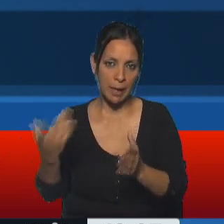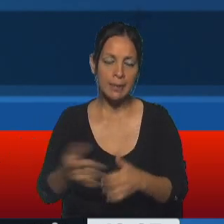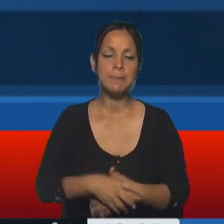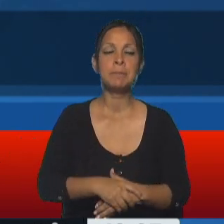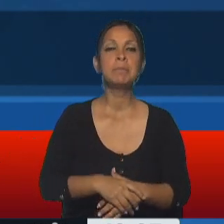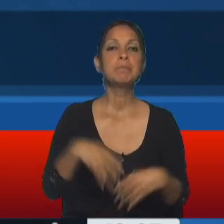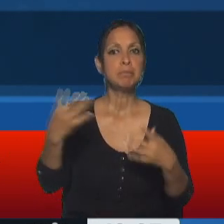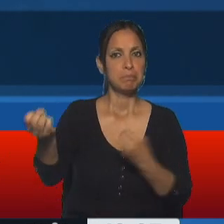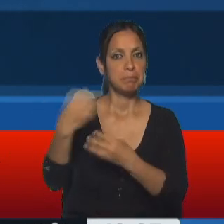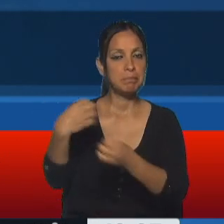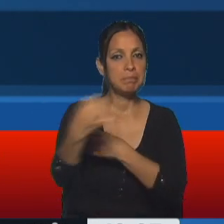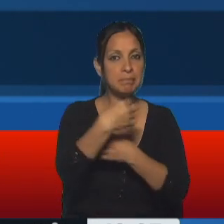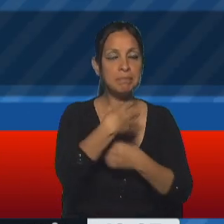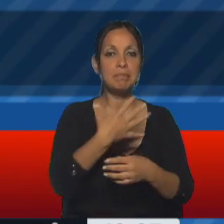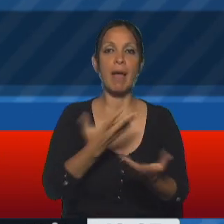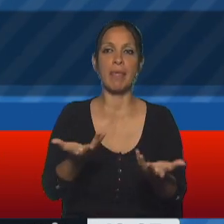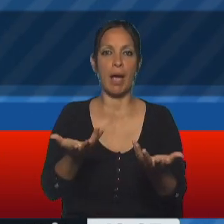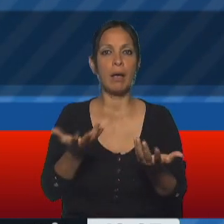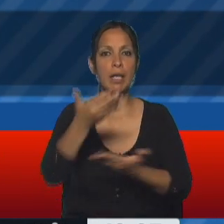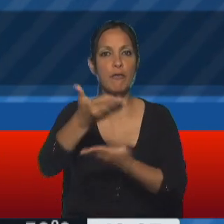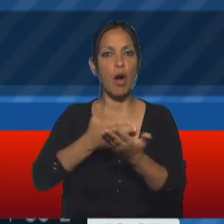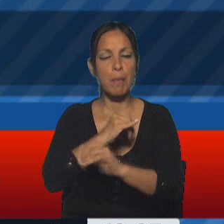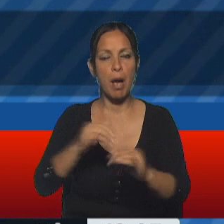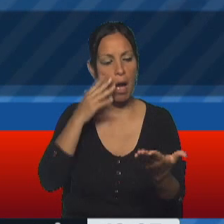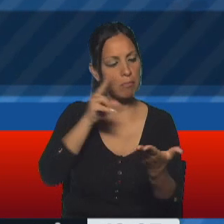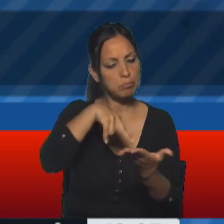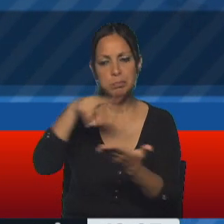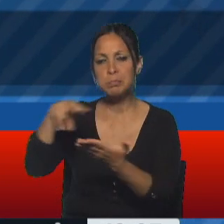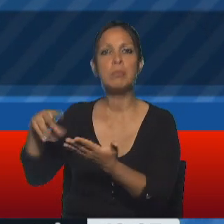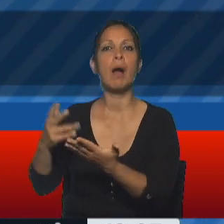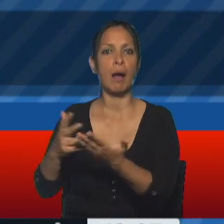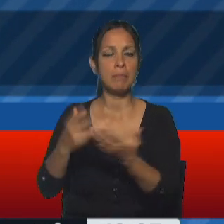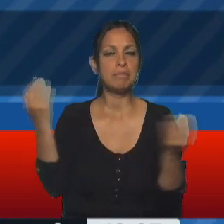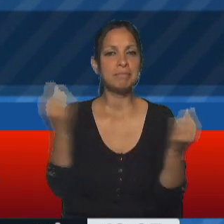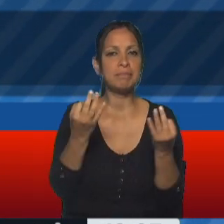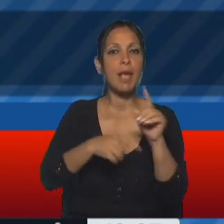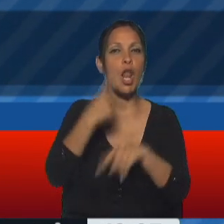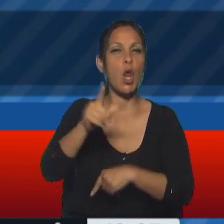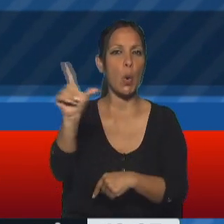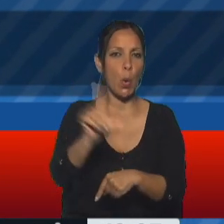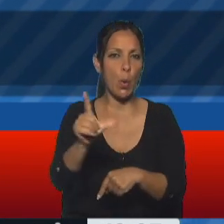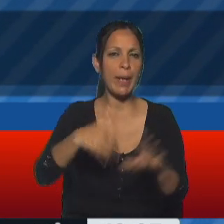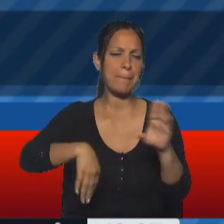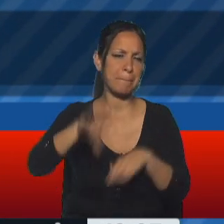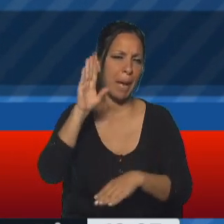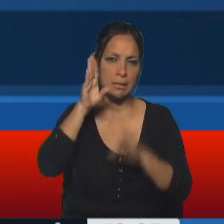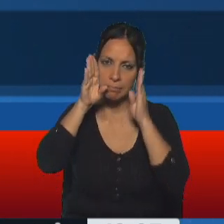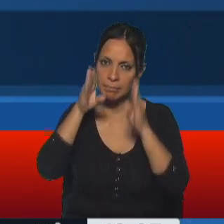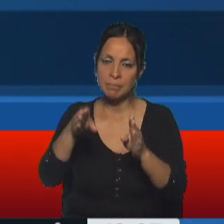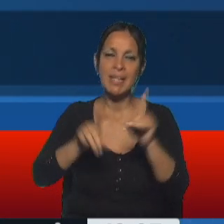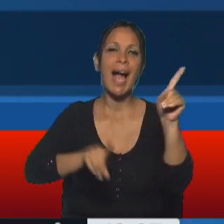recibiendo las devoluciones y, por supuesto, el lunes vamos a intervenir más puntualmente en aquellos